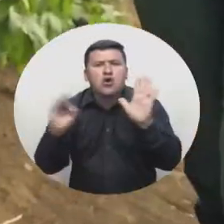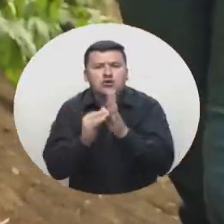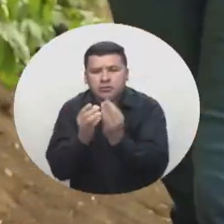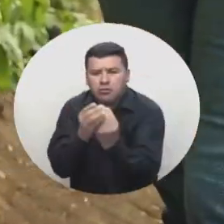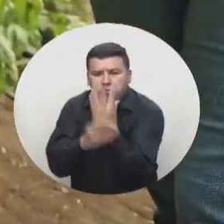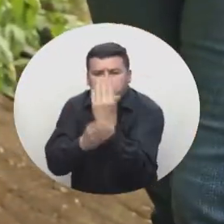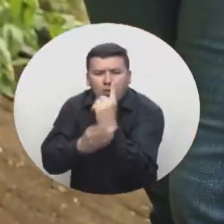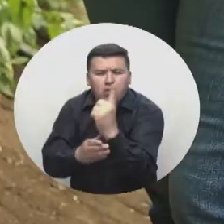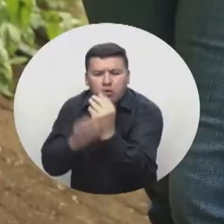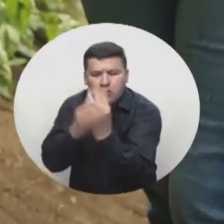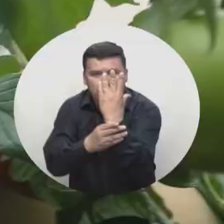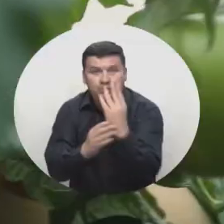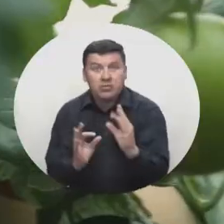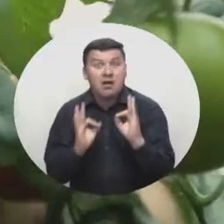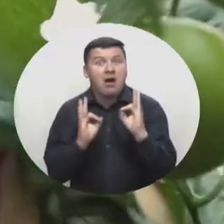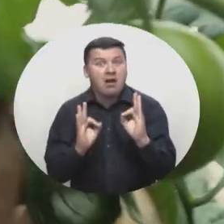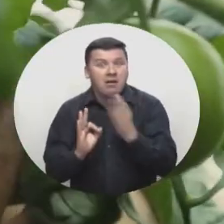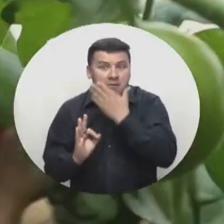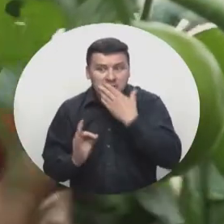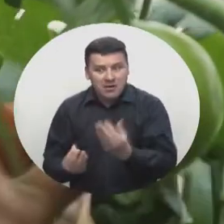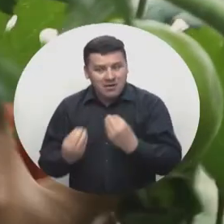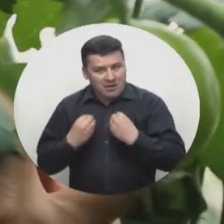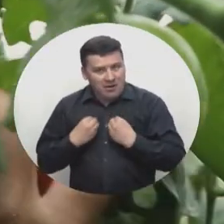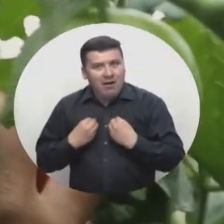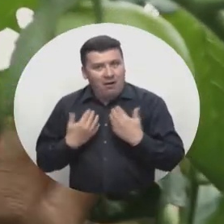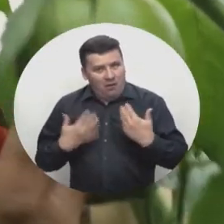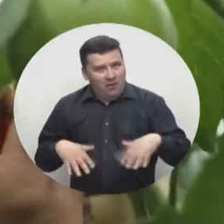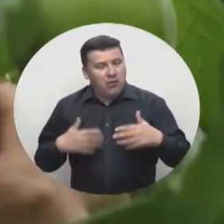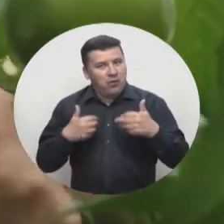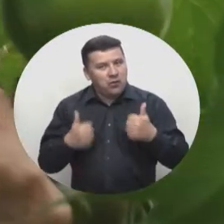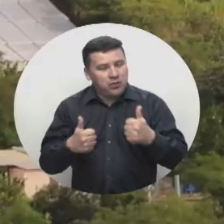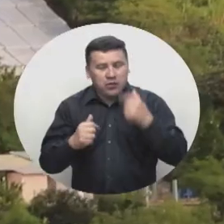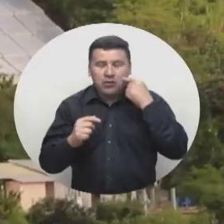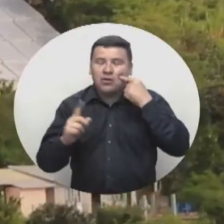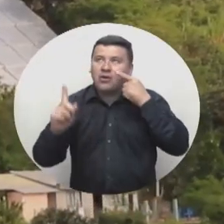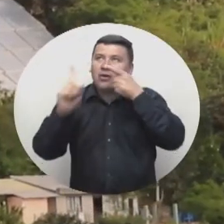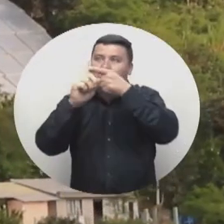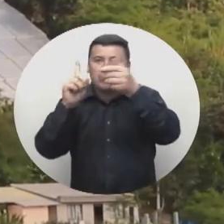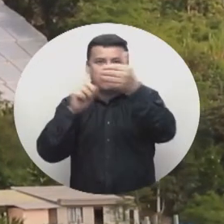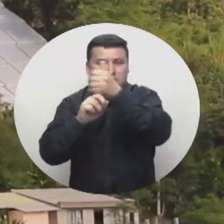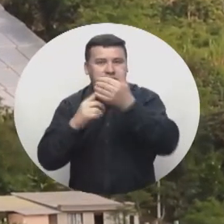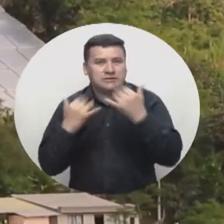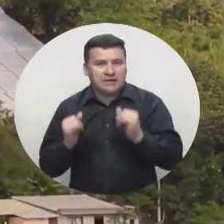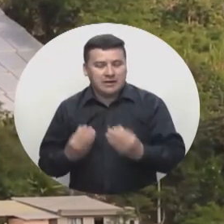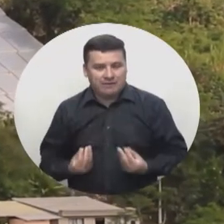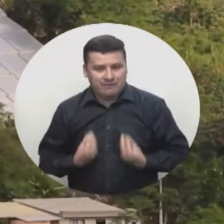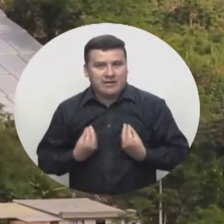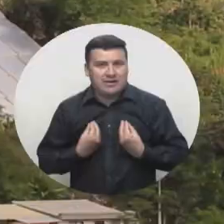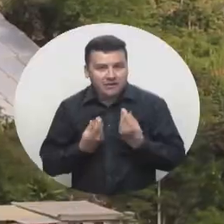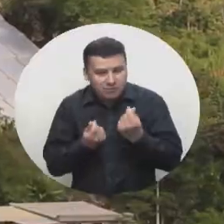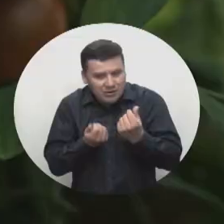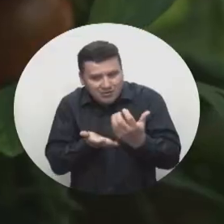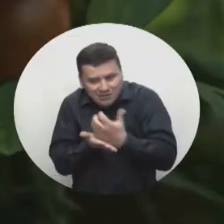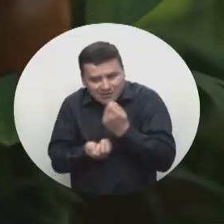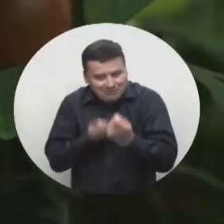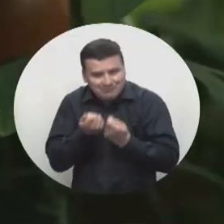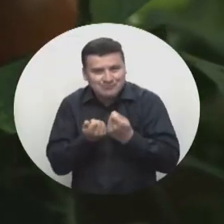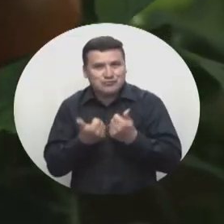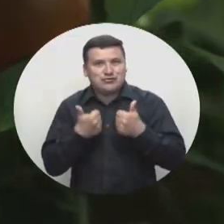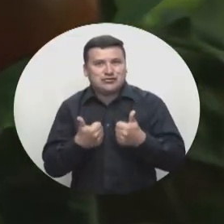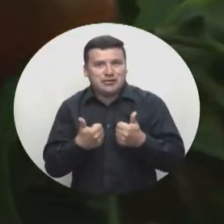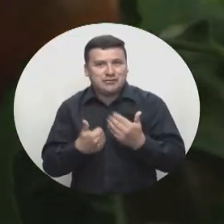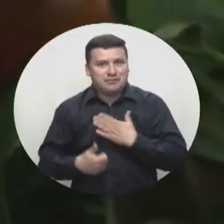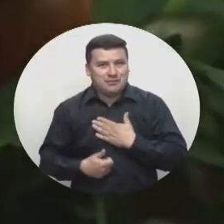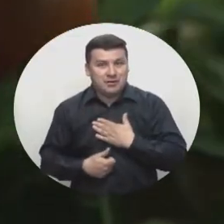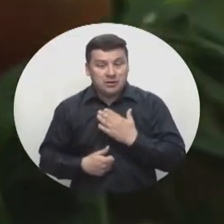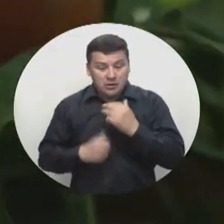8,000 plántulas de tomate. Ya ha mejorado la calidad de vida, ya tenemos una nueva esperanza. Así que somos varios los que nos vamos económicamente,